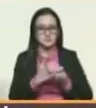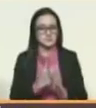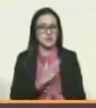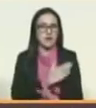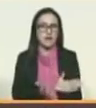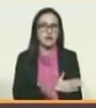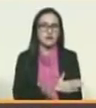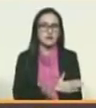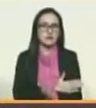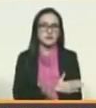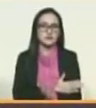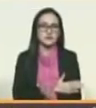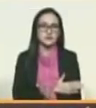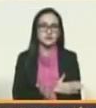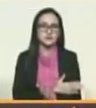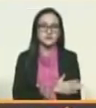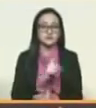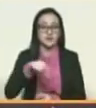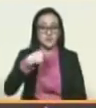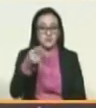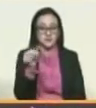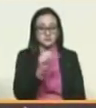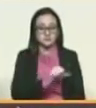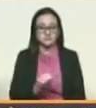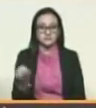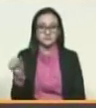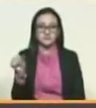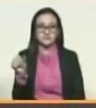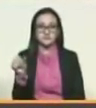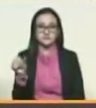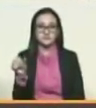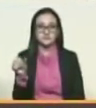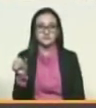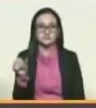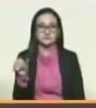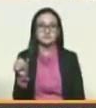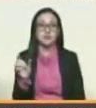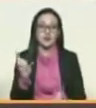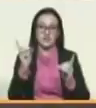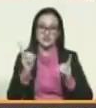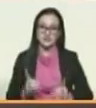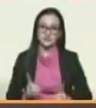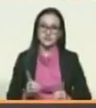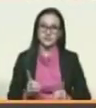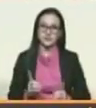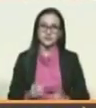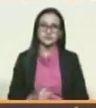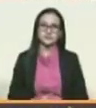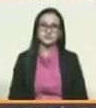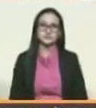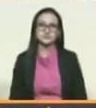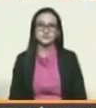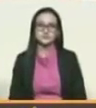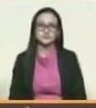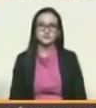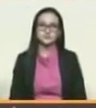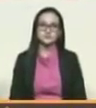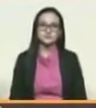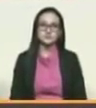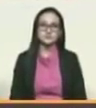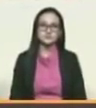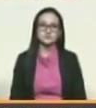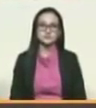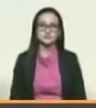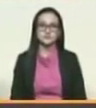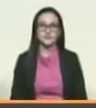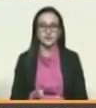que estaremos haciendo la próxima semana para la toma de decisiones que tenga a lugar y que tenga a ver la